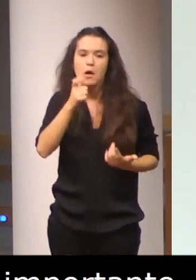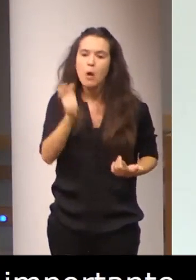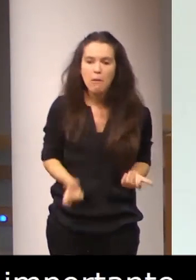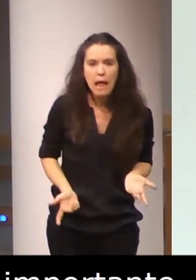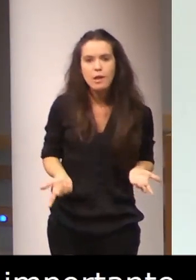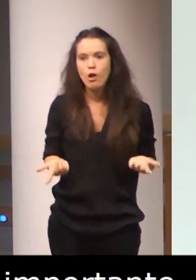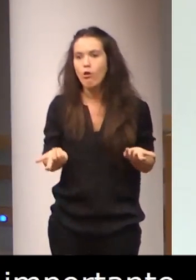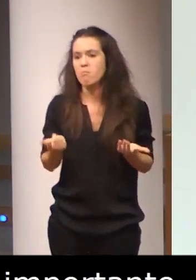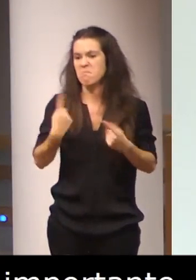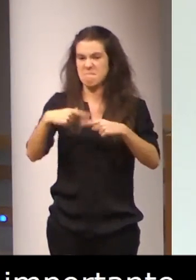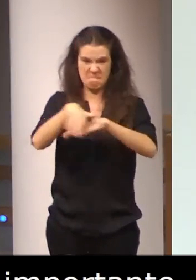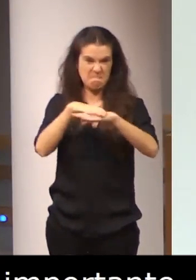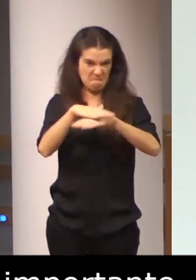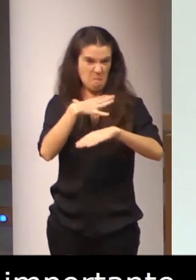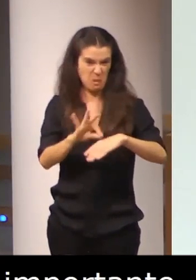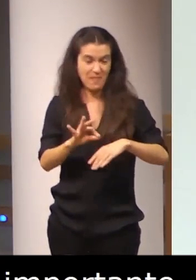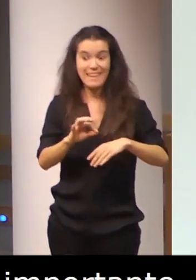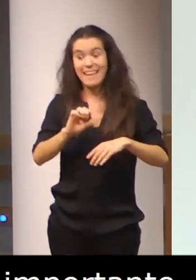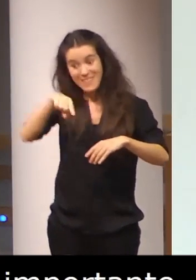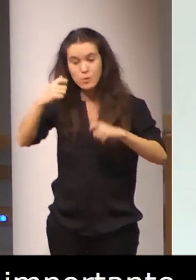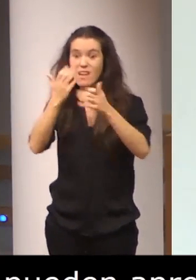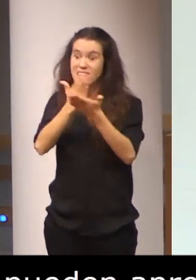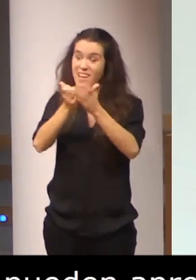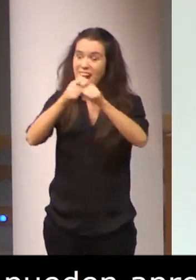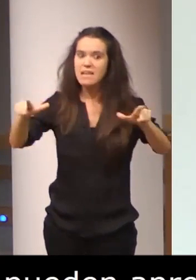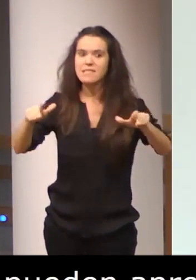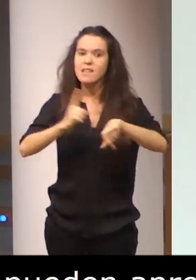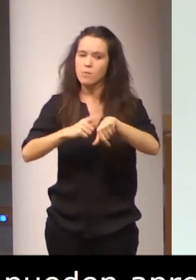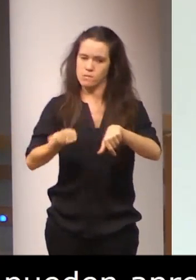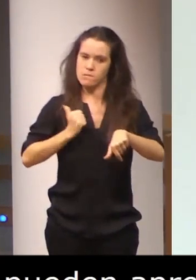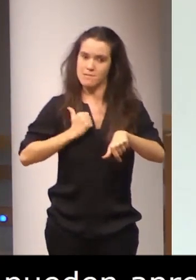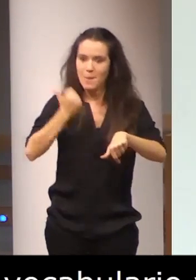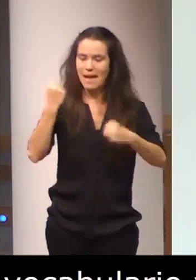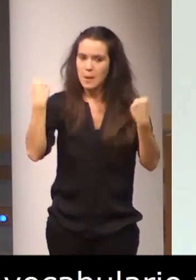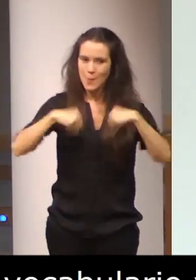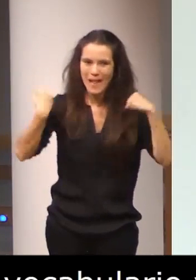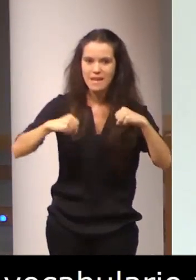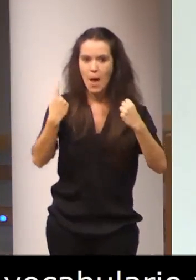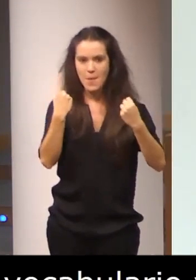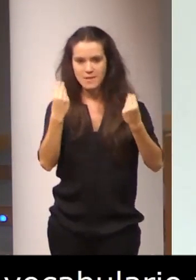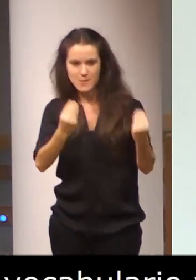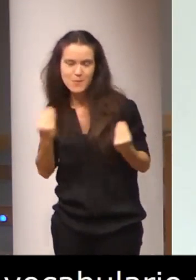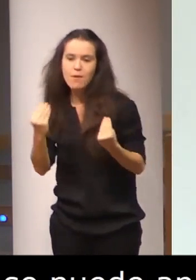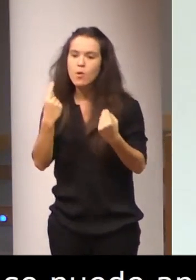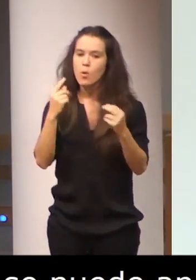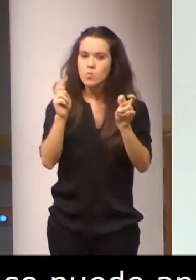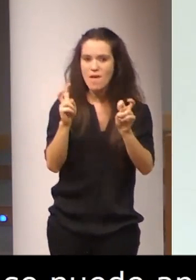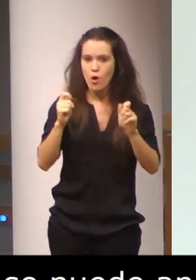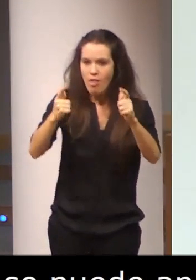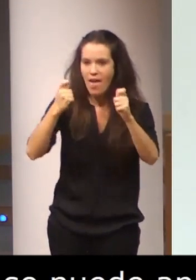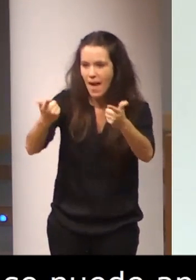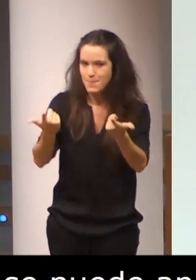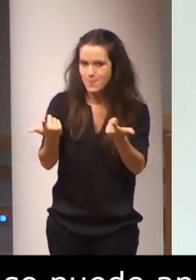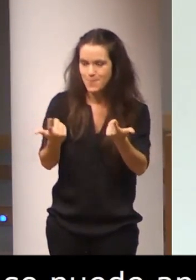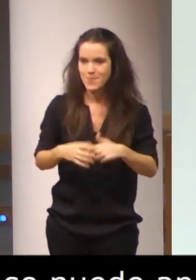y cosas así, y luego en clase se puede aprovechar mucho más el tiempo para practicar y hacer cosas nuevas y